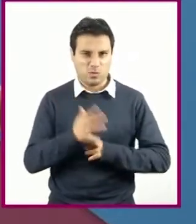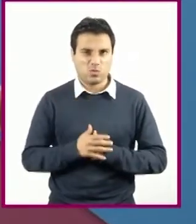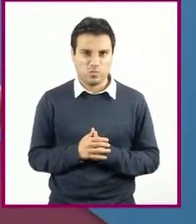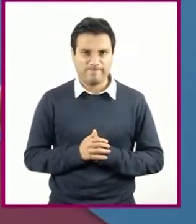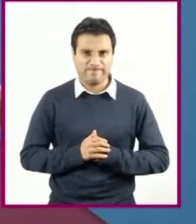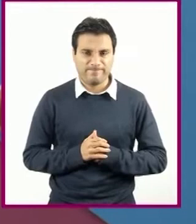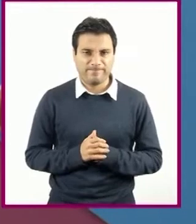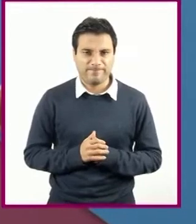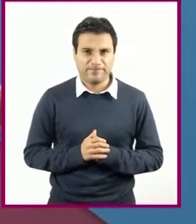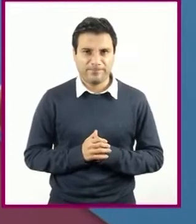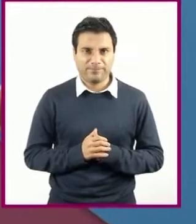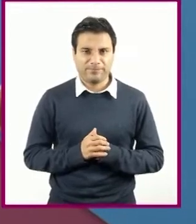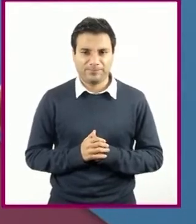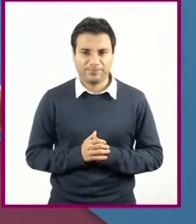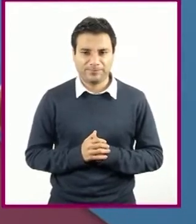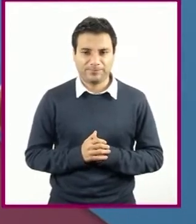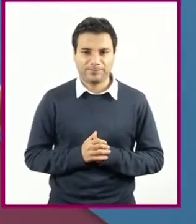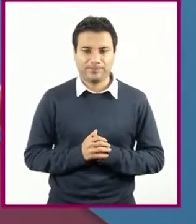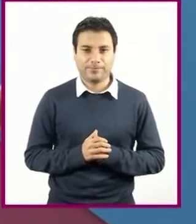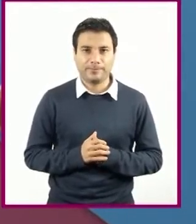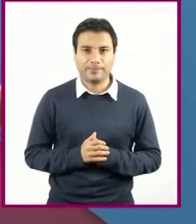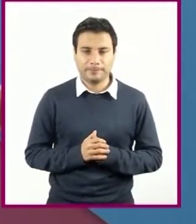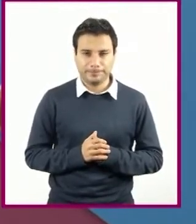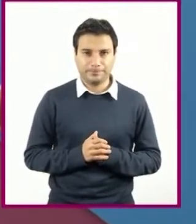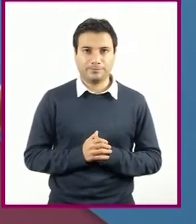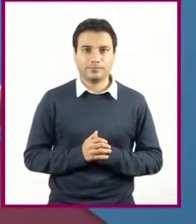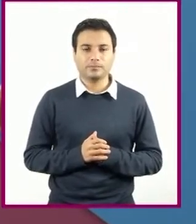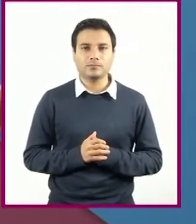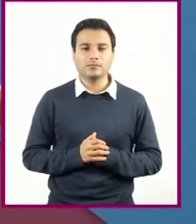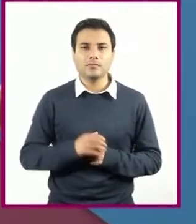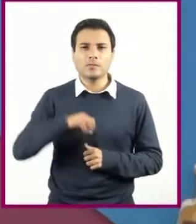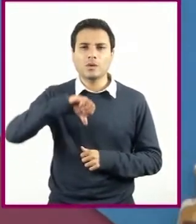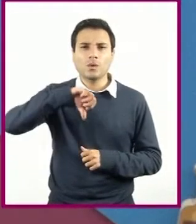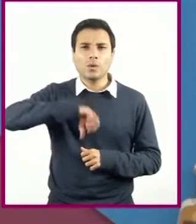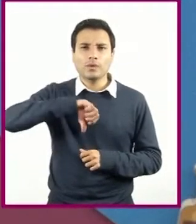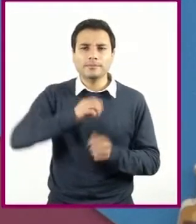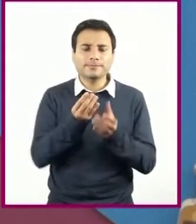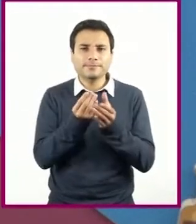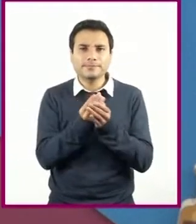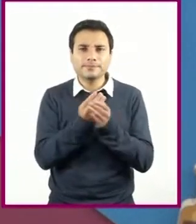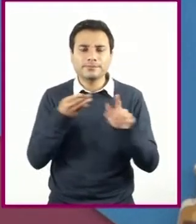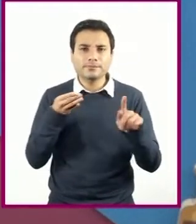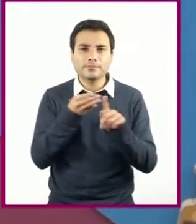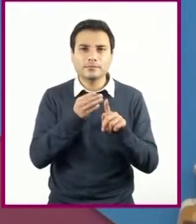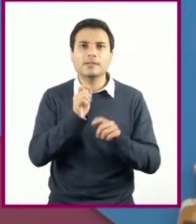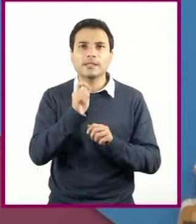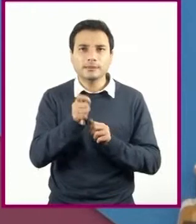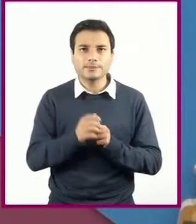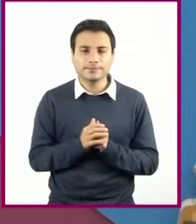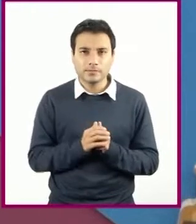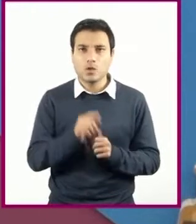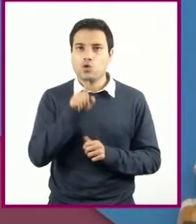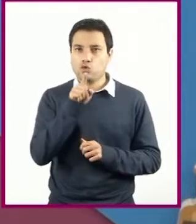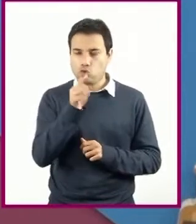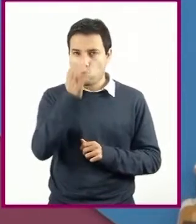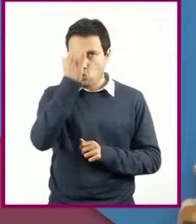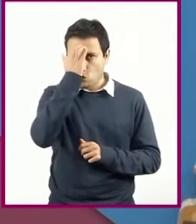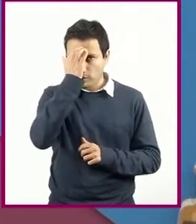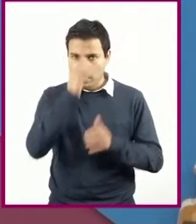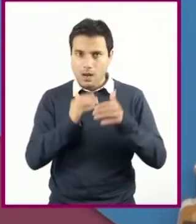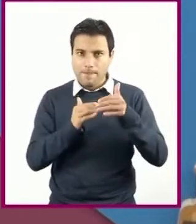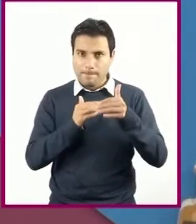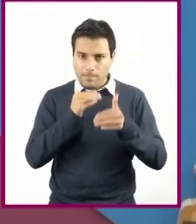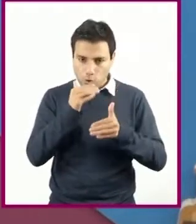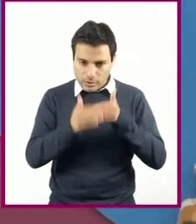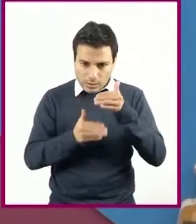Siguiendo con lo planeado para ustedes, el propósito de hoy consiste en reconocer el proceso de desarrollo